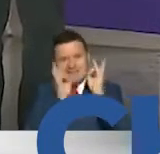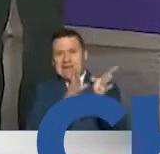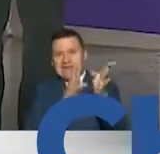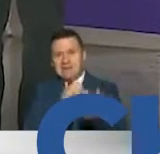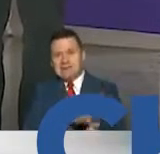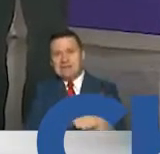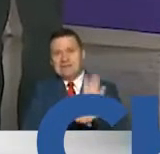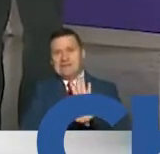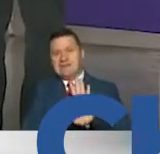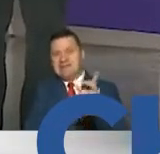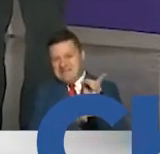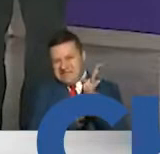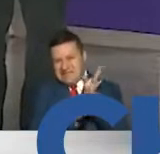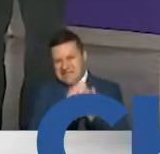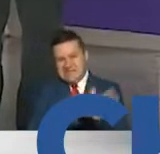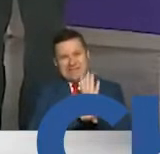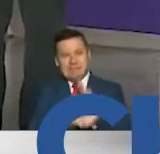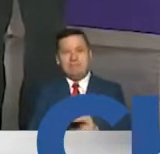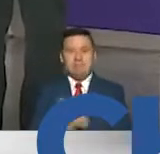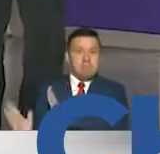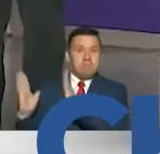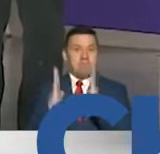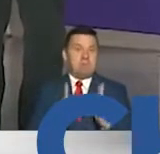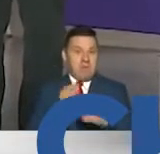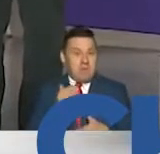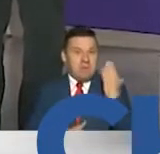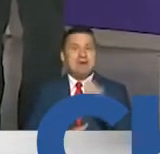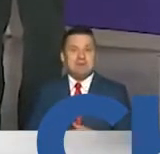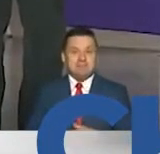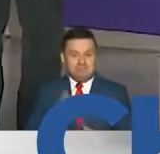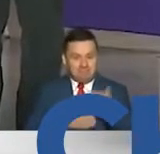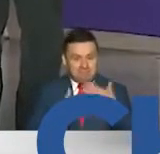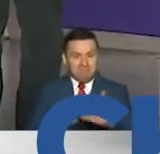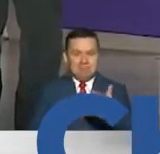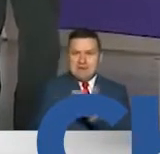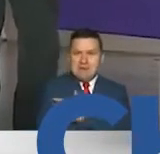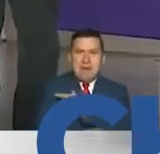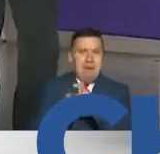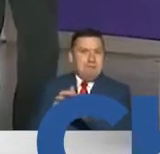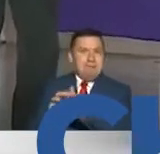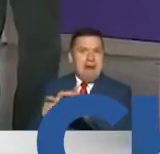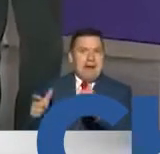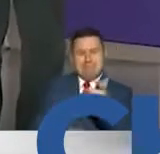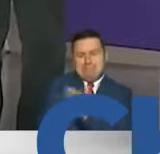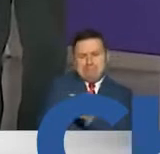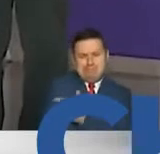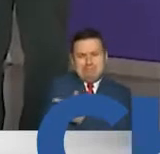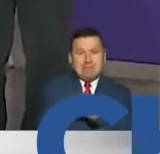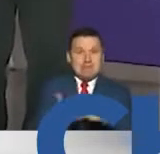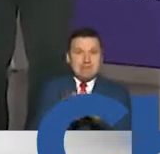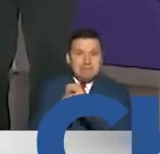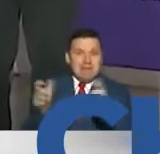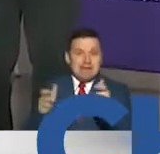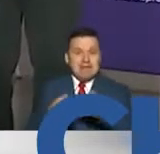esta pandemia este capítulo empieza con la vacunación masiva segura